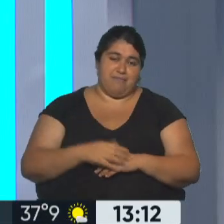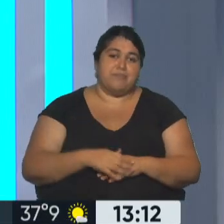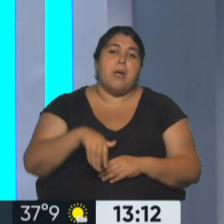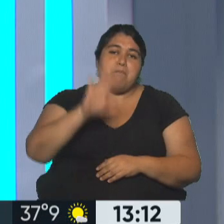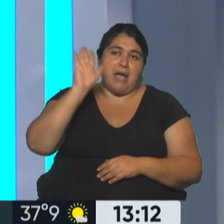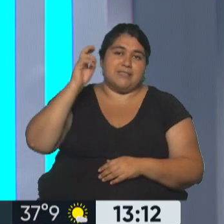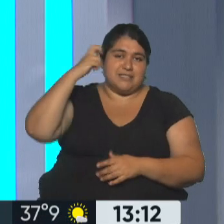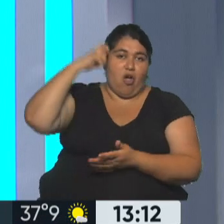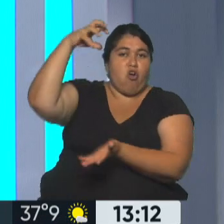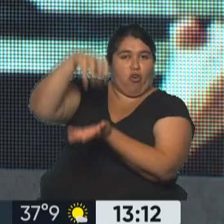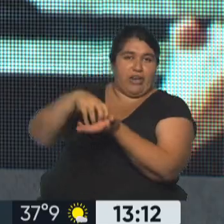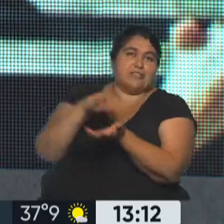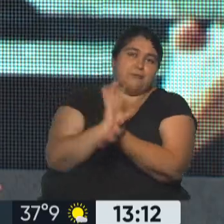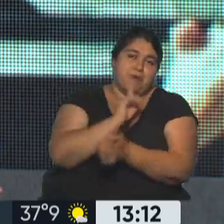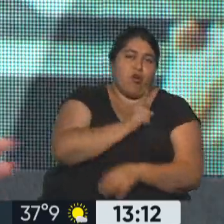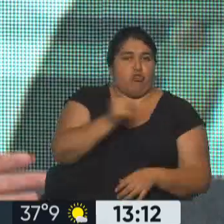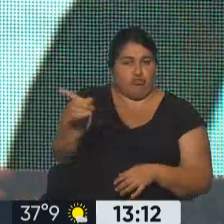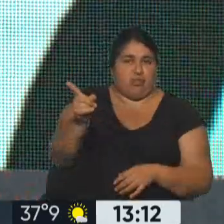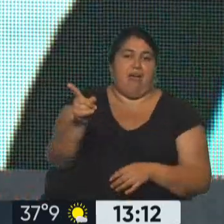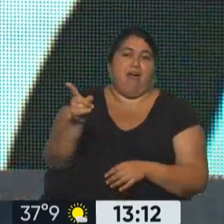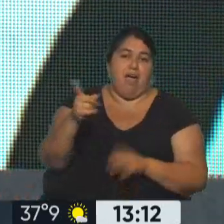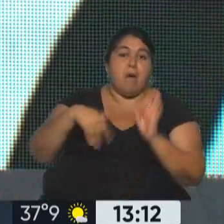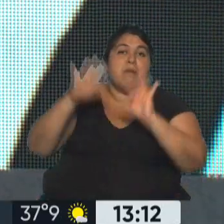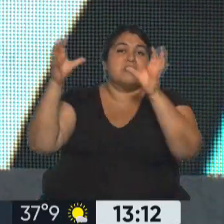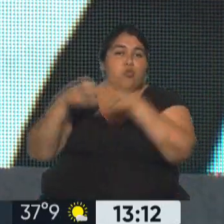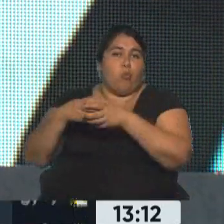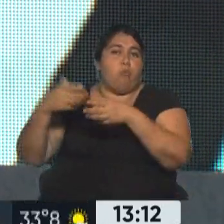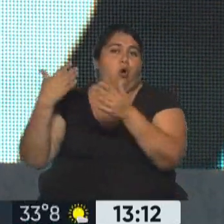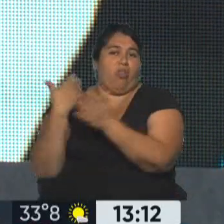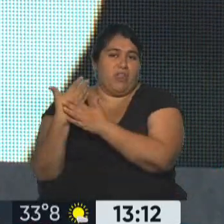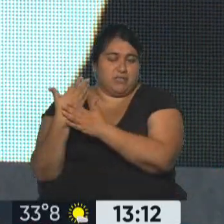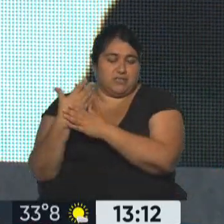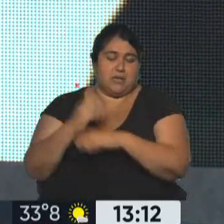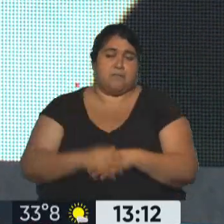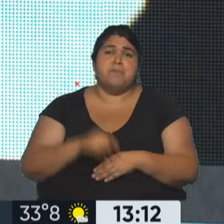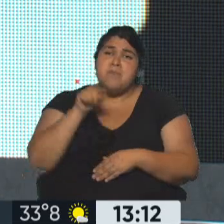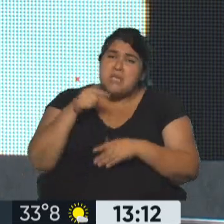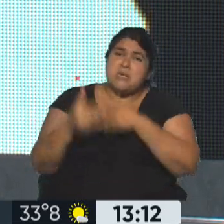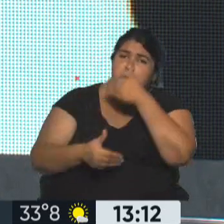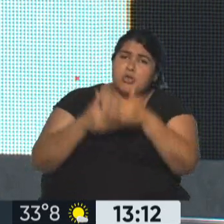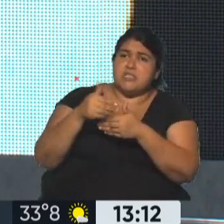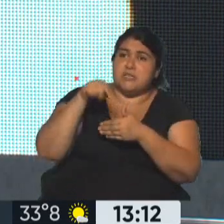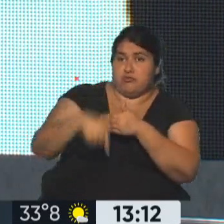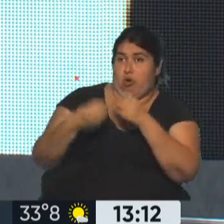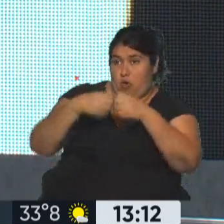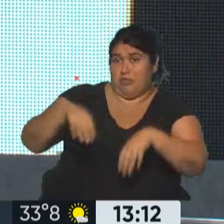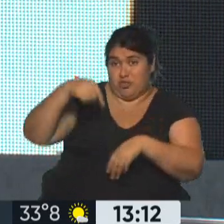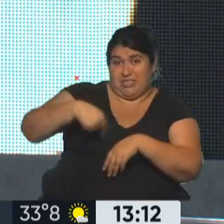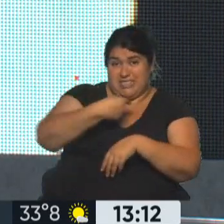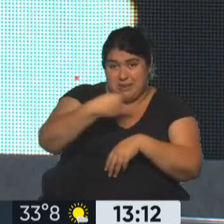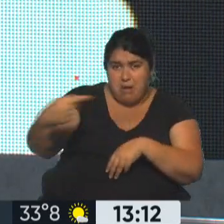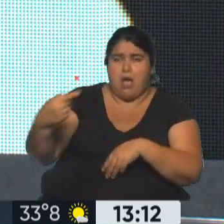Congreso, como parte de este mensaje, ¿no? De ya. A la derecha sobre todo, claro. Y en un nuevo proceso que también inició esta semana con